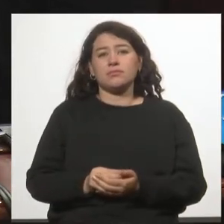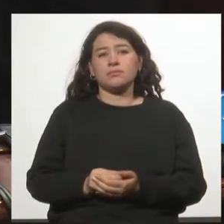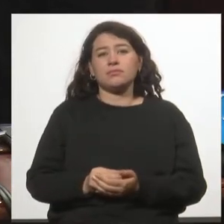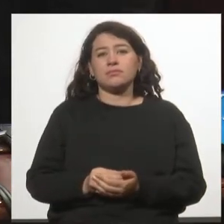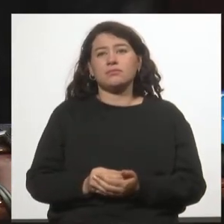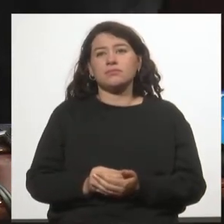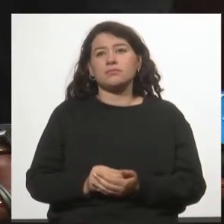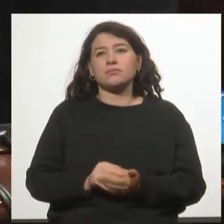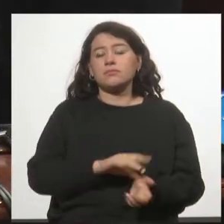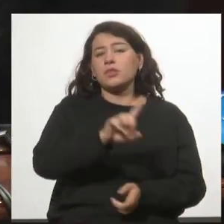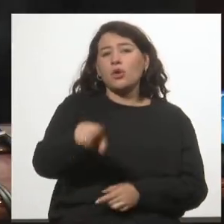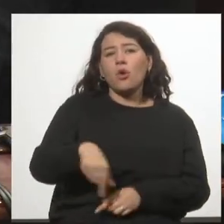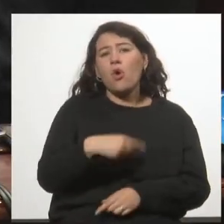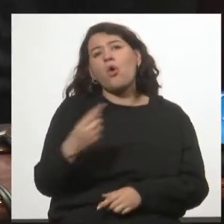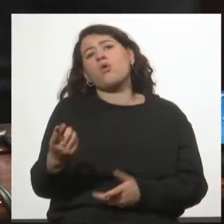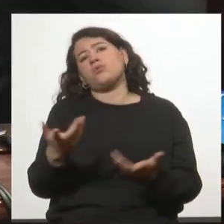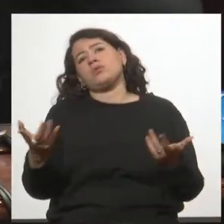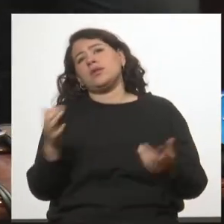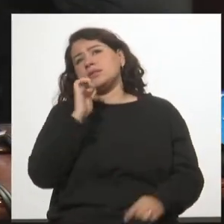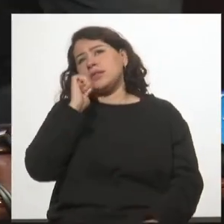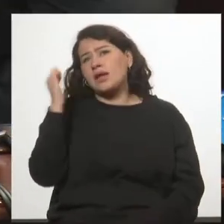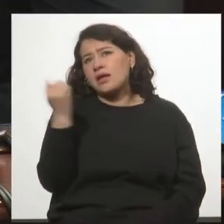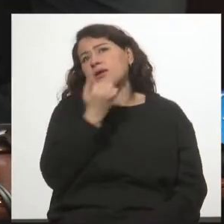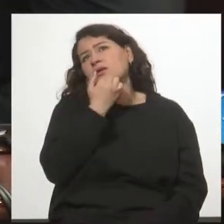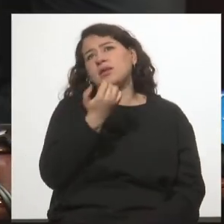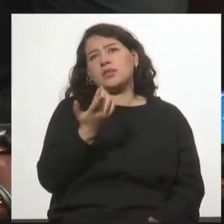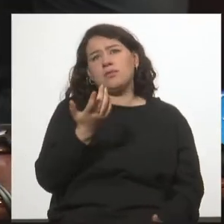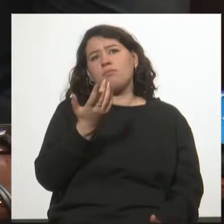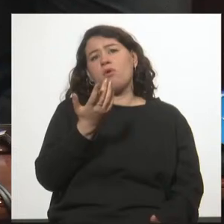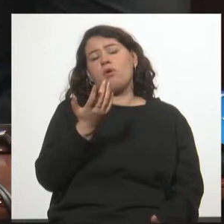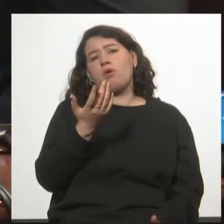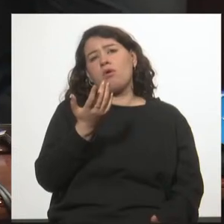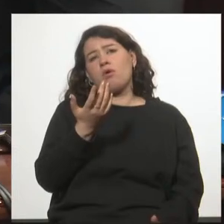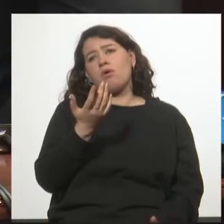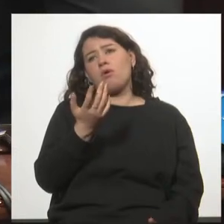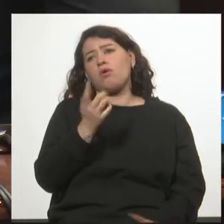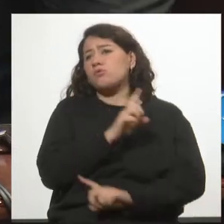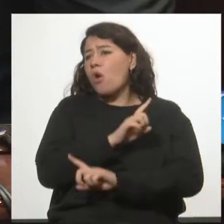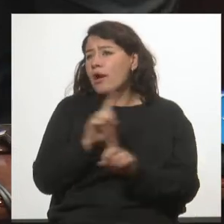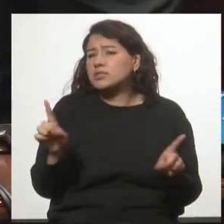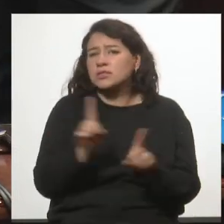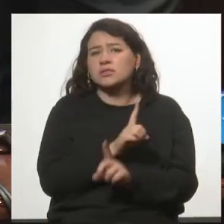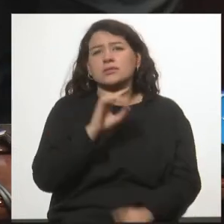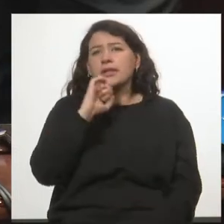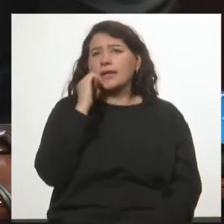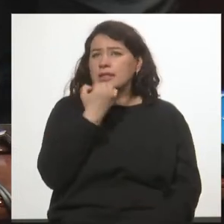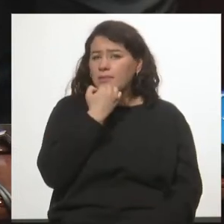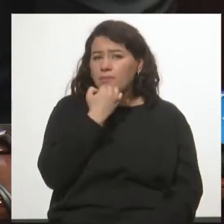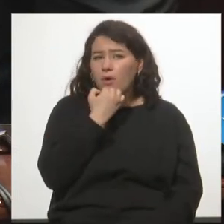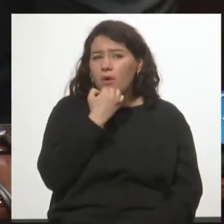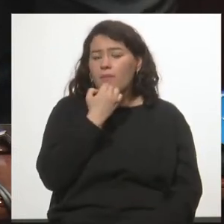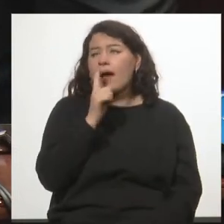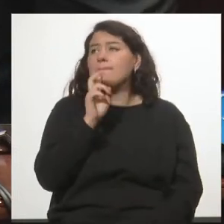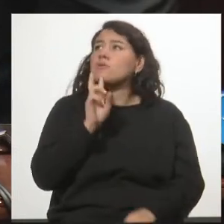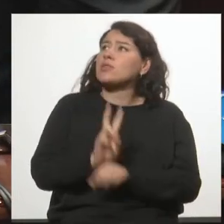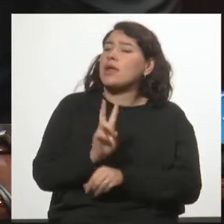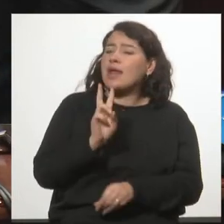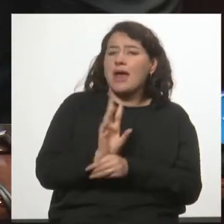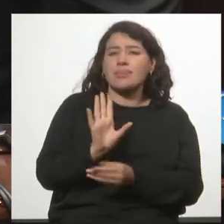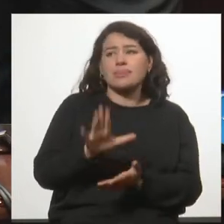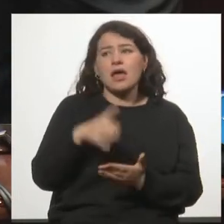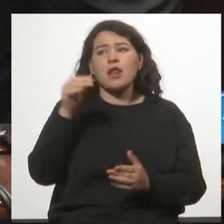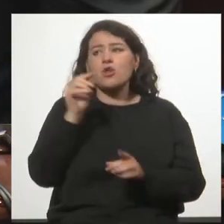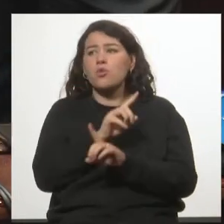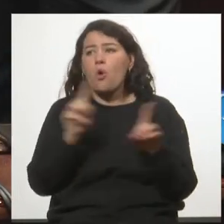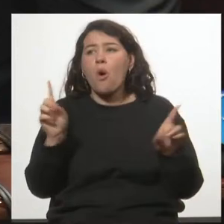otra perla del secretismo del ocultamiento que no era ocultamiento para proteger antes era